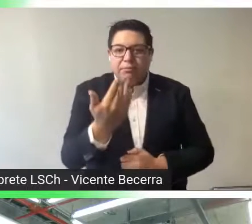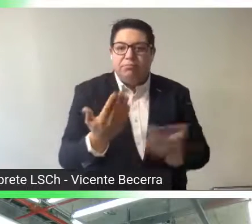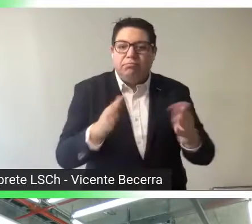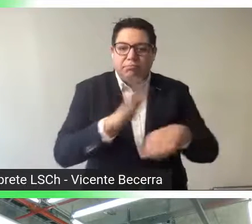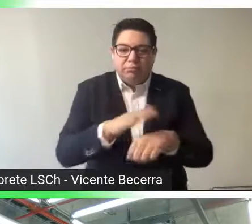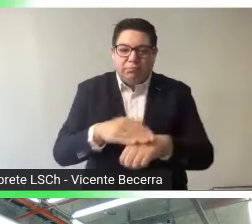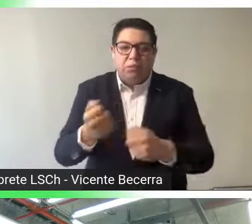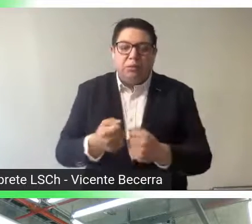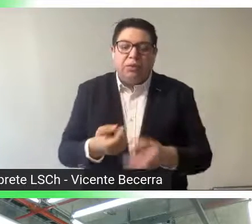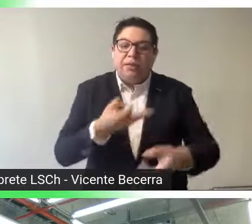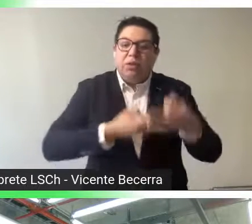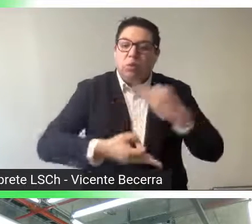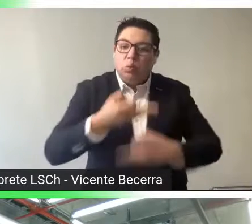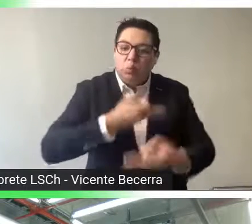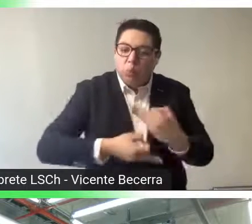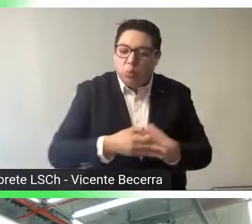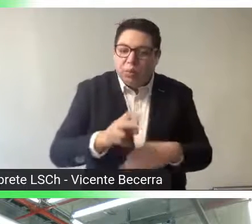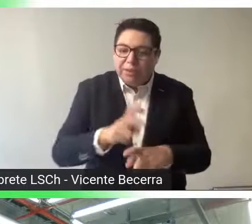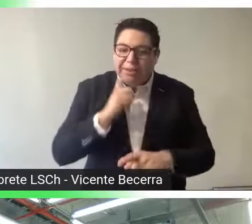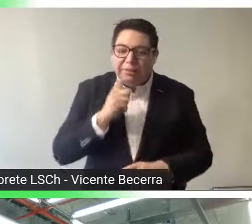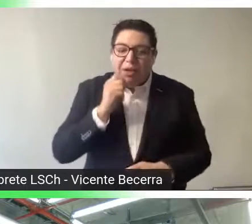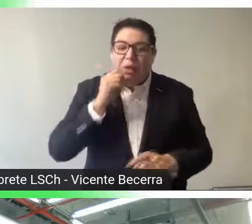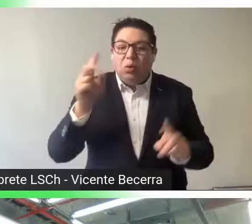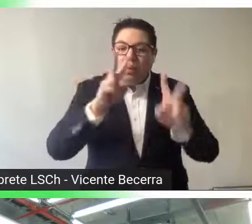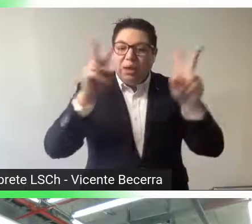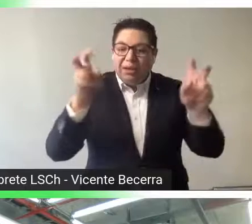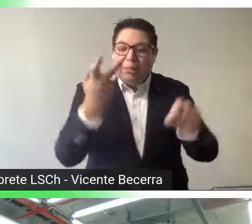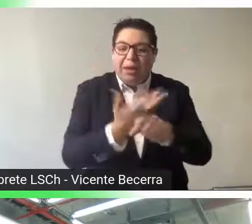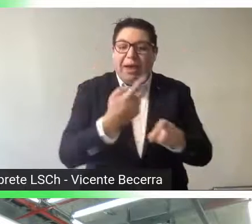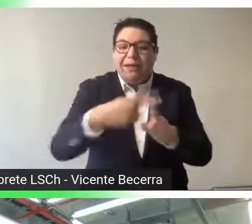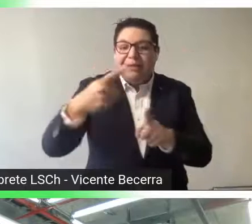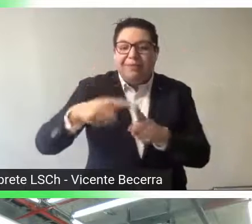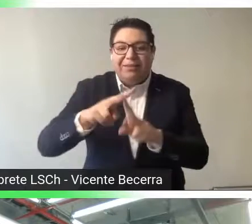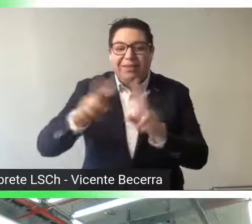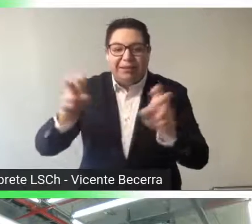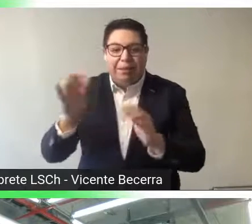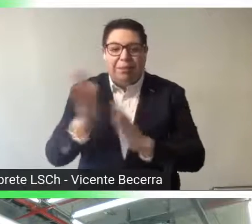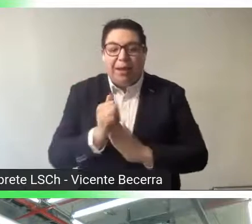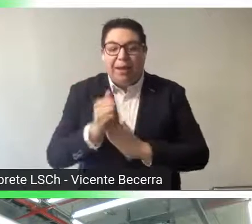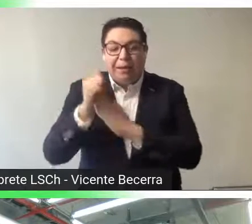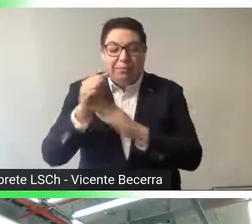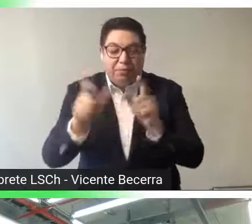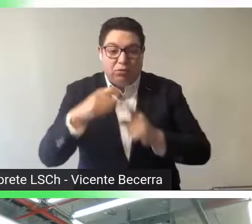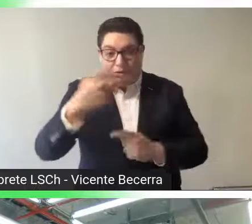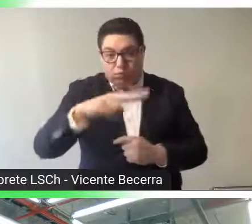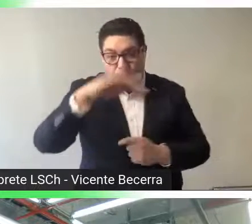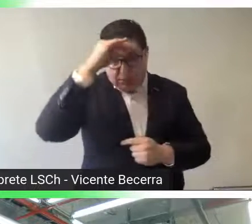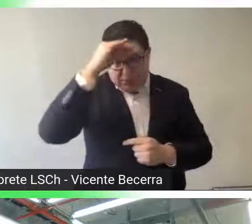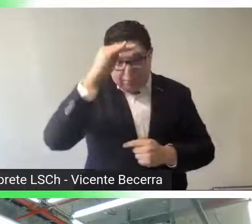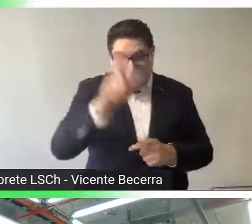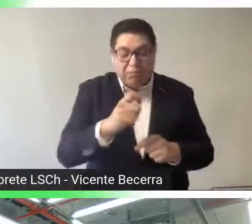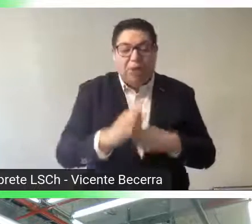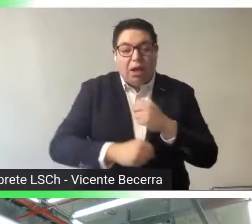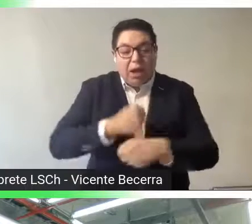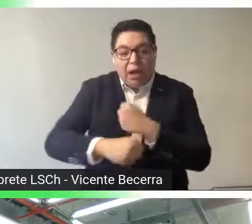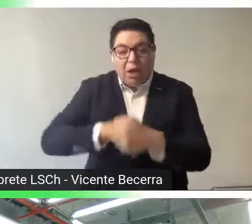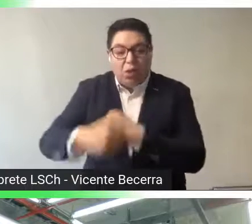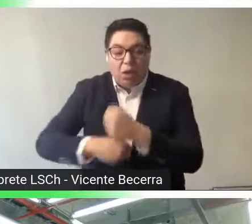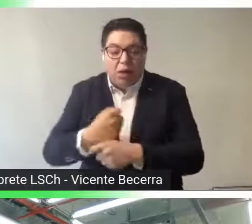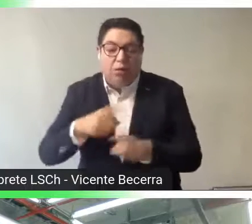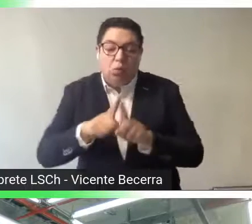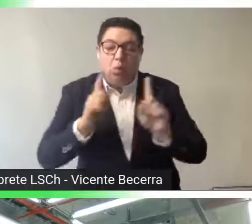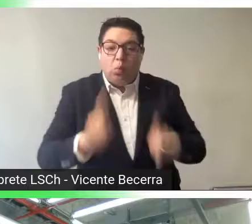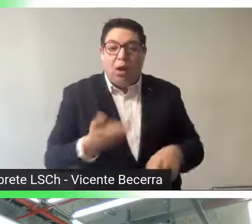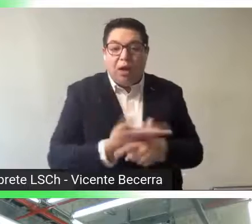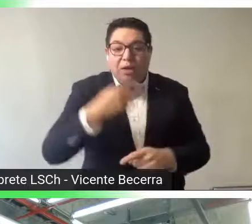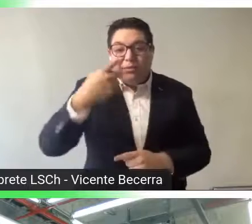más en cuáles son los tipos de liderazgo, desde la experiencia que han tenido, no solamente en estos años, sino que en general